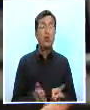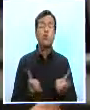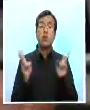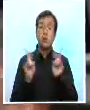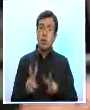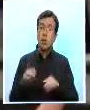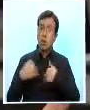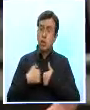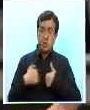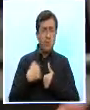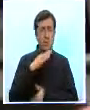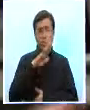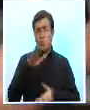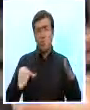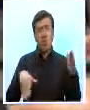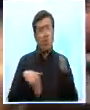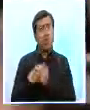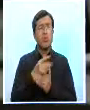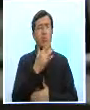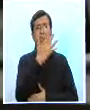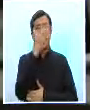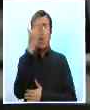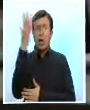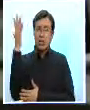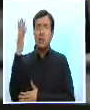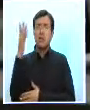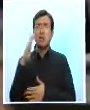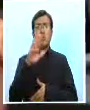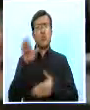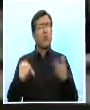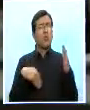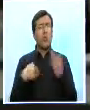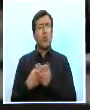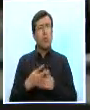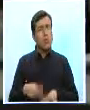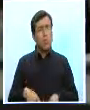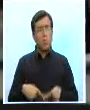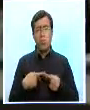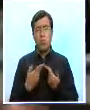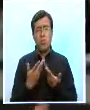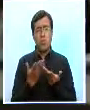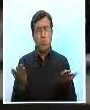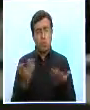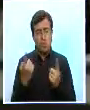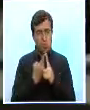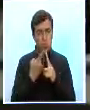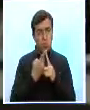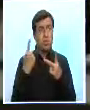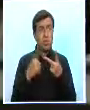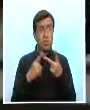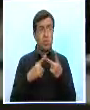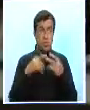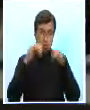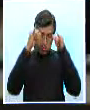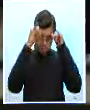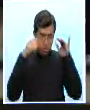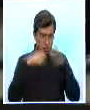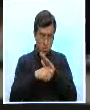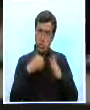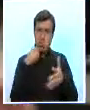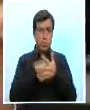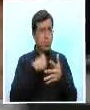también animales por todos los vivos Esto es lo que quiero decir eso es número uno después claro cae la tauromaquia que